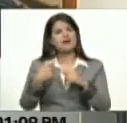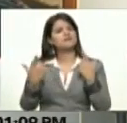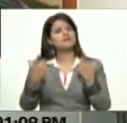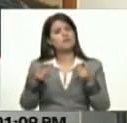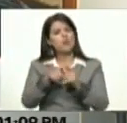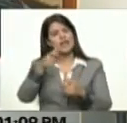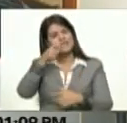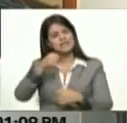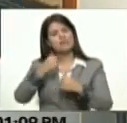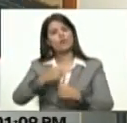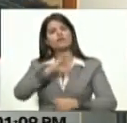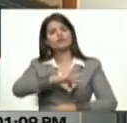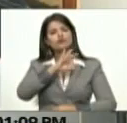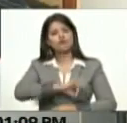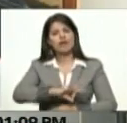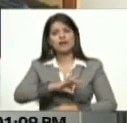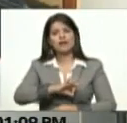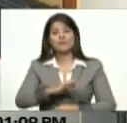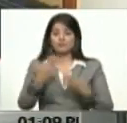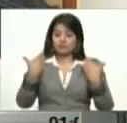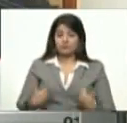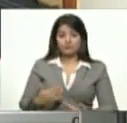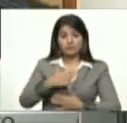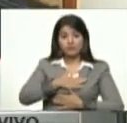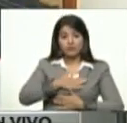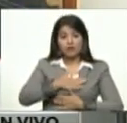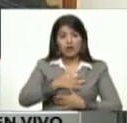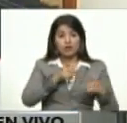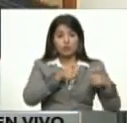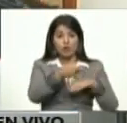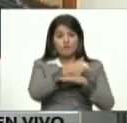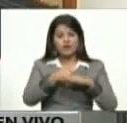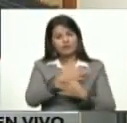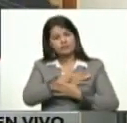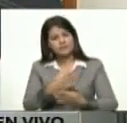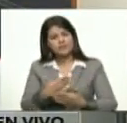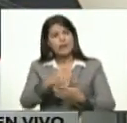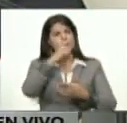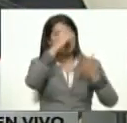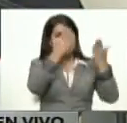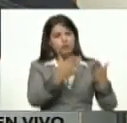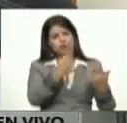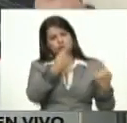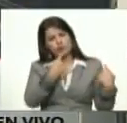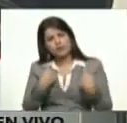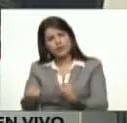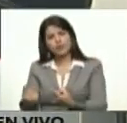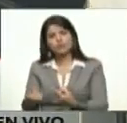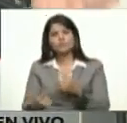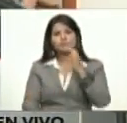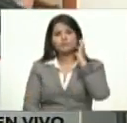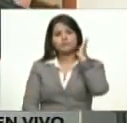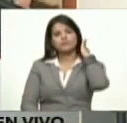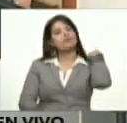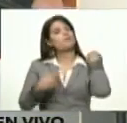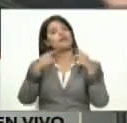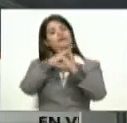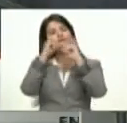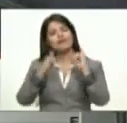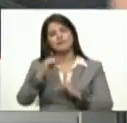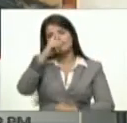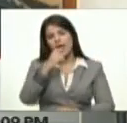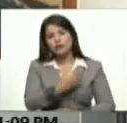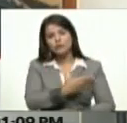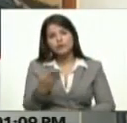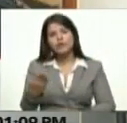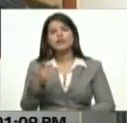de seguridad social. Para nosotros es un privilegio, en nombre del presidente Nicolás Maduro, aparte de desearles un feliz año,